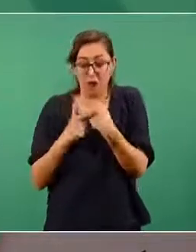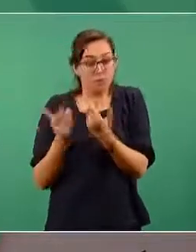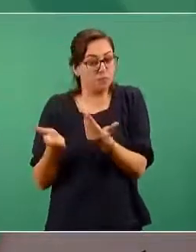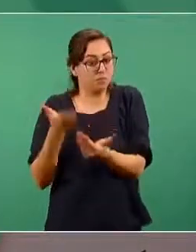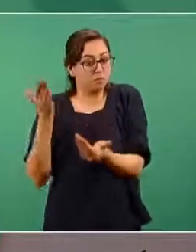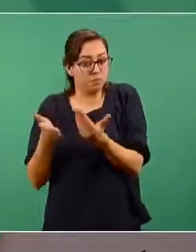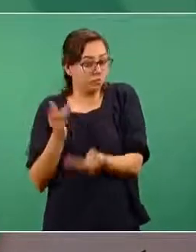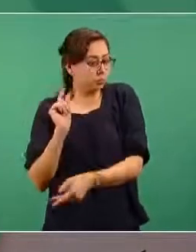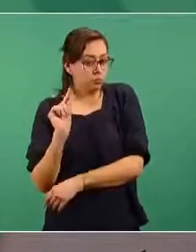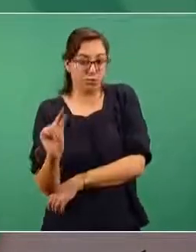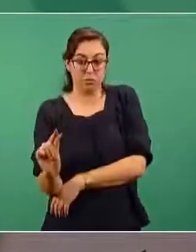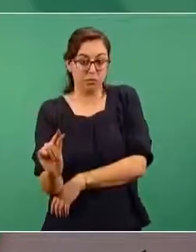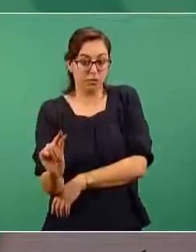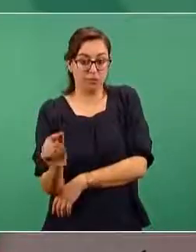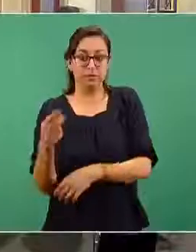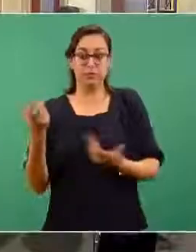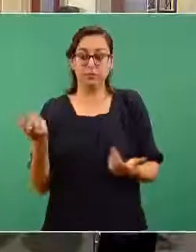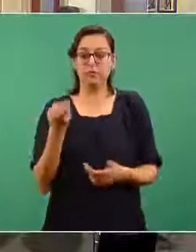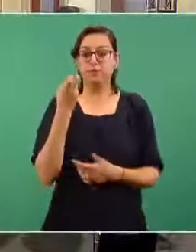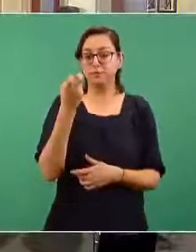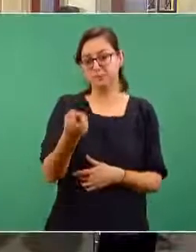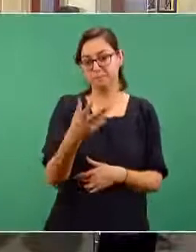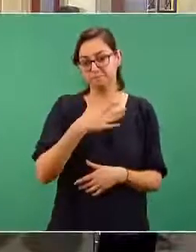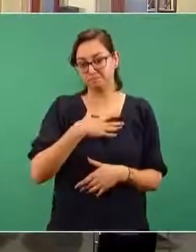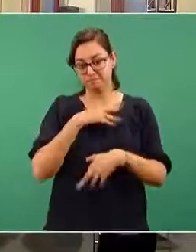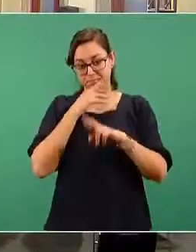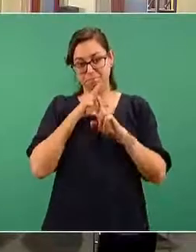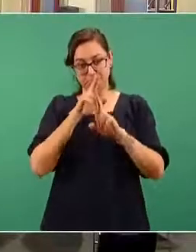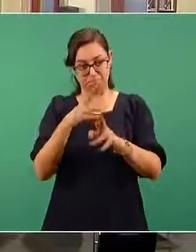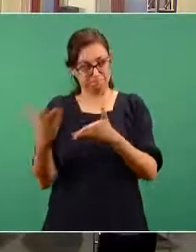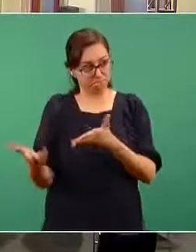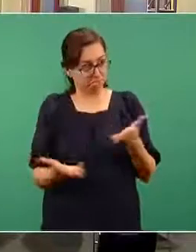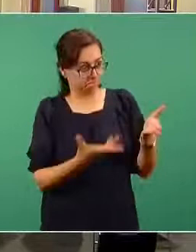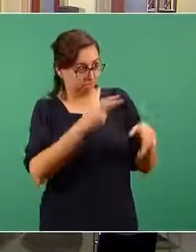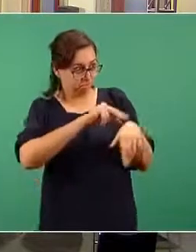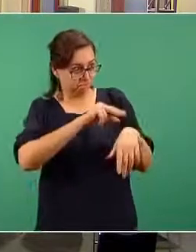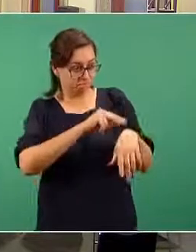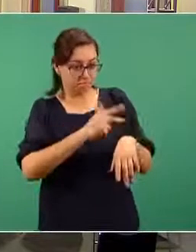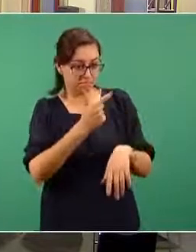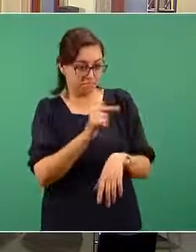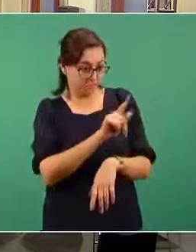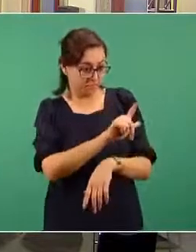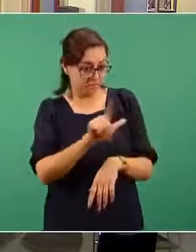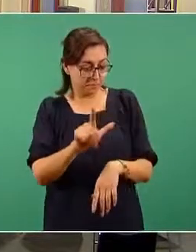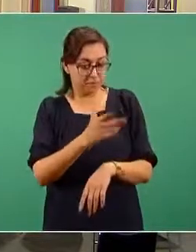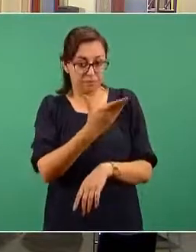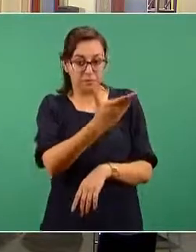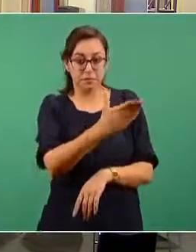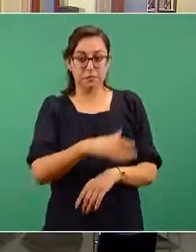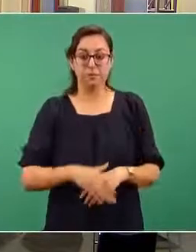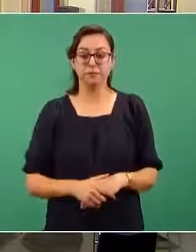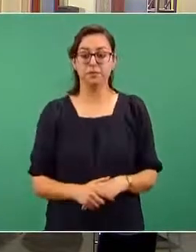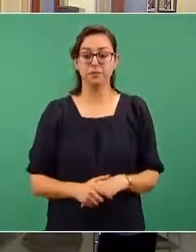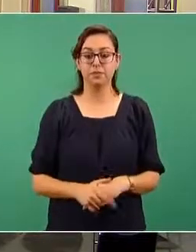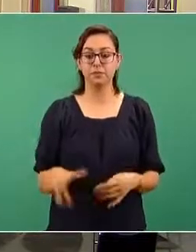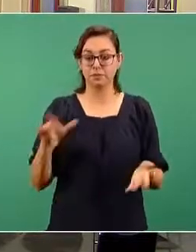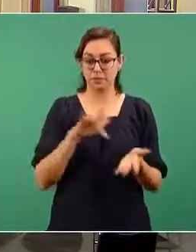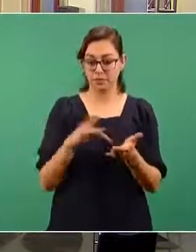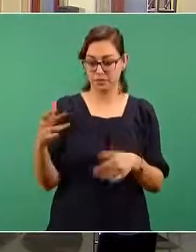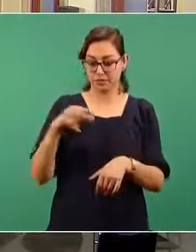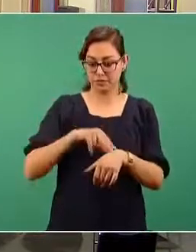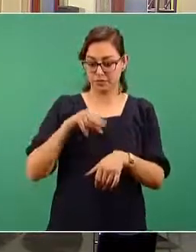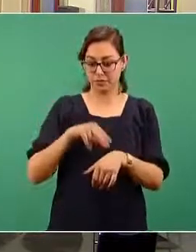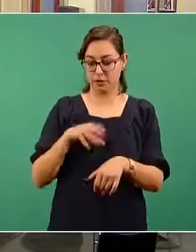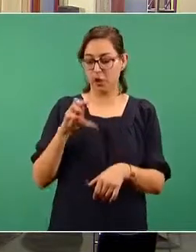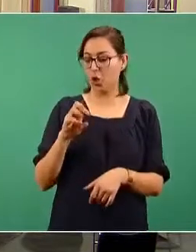mi intervención y le cedo la palabra al doctor López-Gatell. Gracias, doctor Cortés.